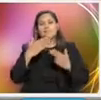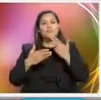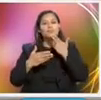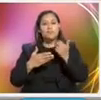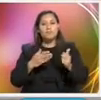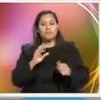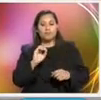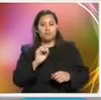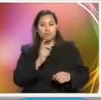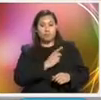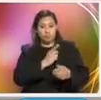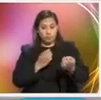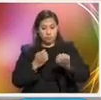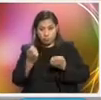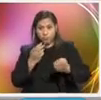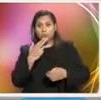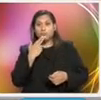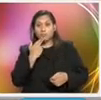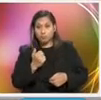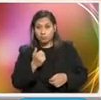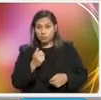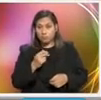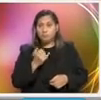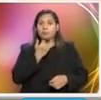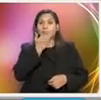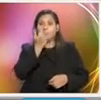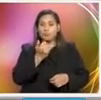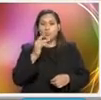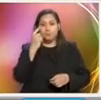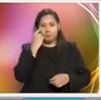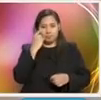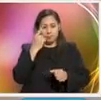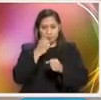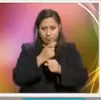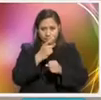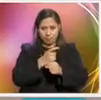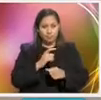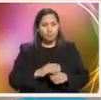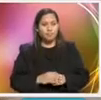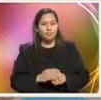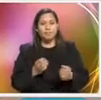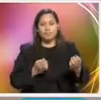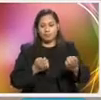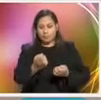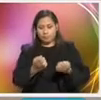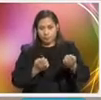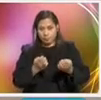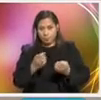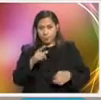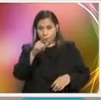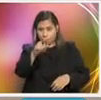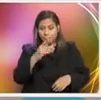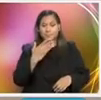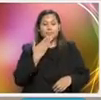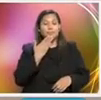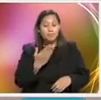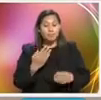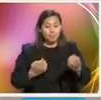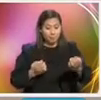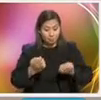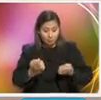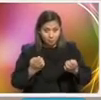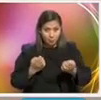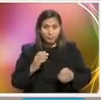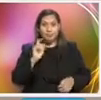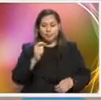ejercicio solo nos sirve. Me parece que es un error. Fíjate, vamos a empezar, ¿les parece primero con el ejercicio? Un buen ejercicio es aquel que